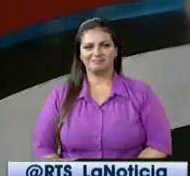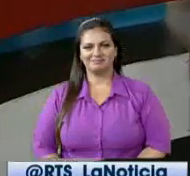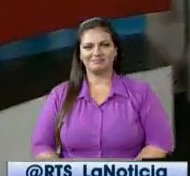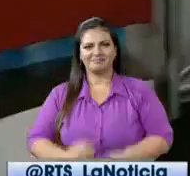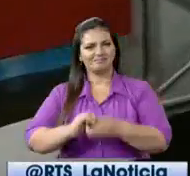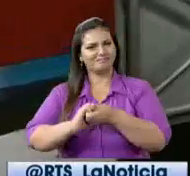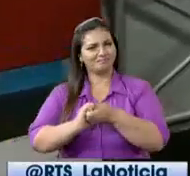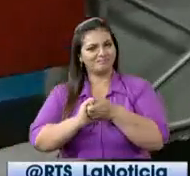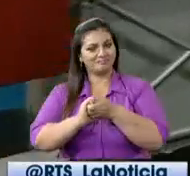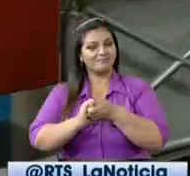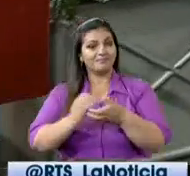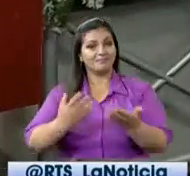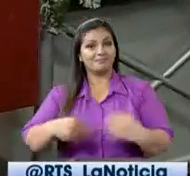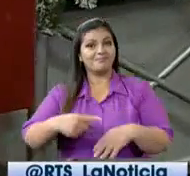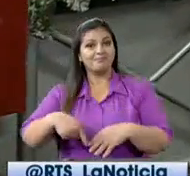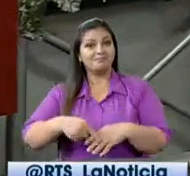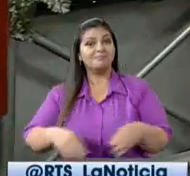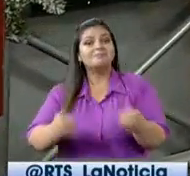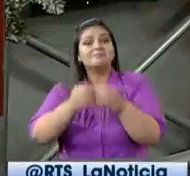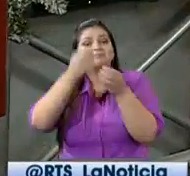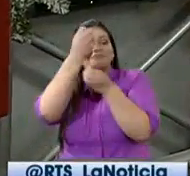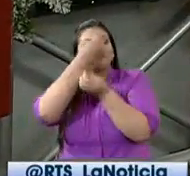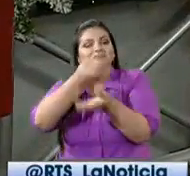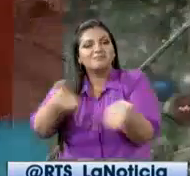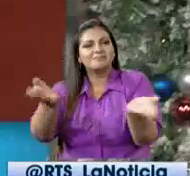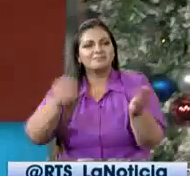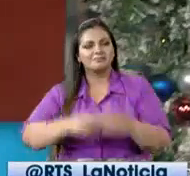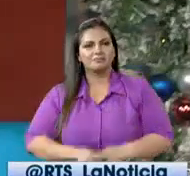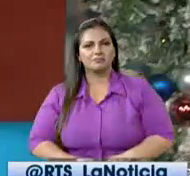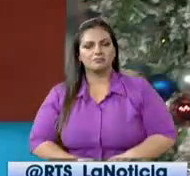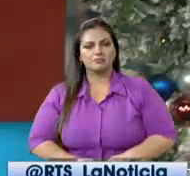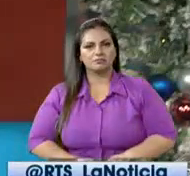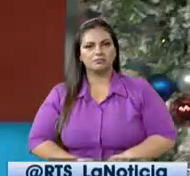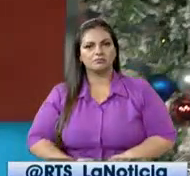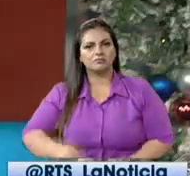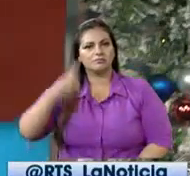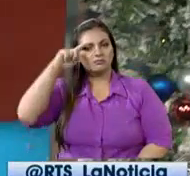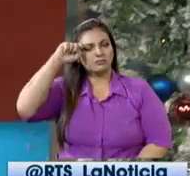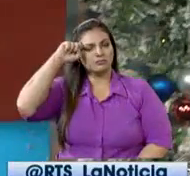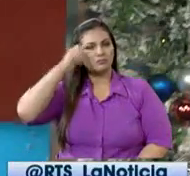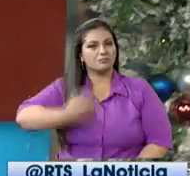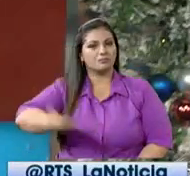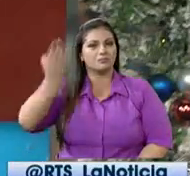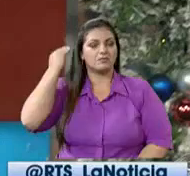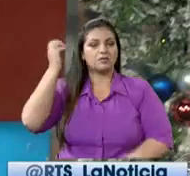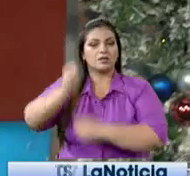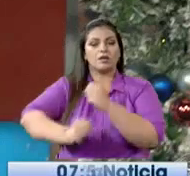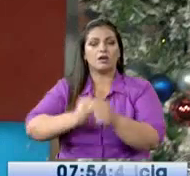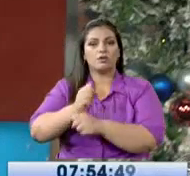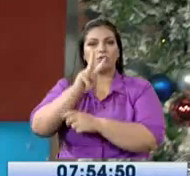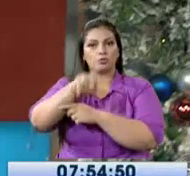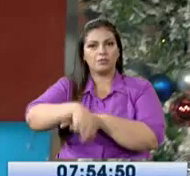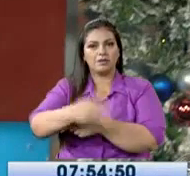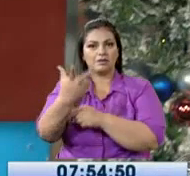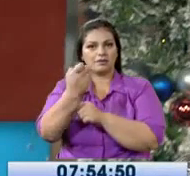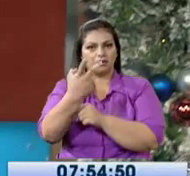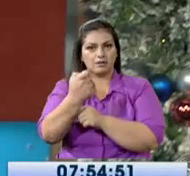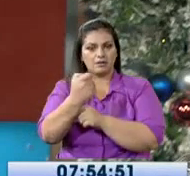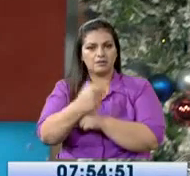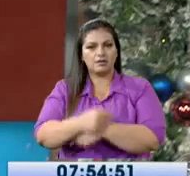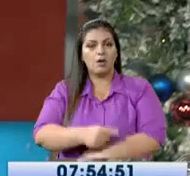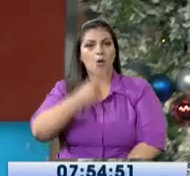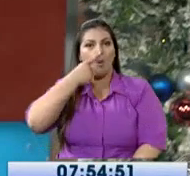televidentes, ya estamos de vuelta con más información para contarles que fue sentenciado a 35 años de reclusión mayor